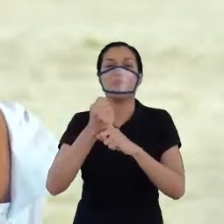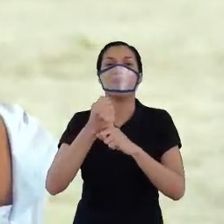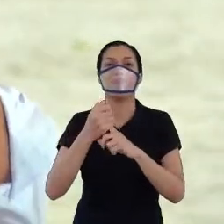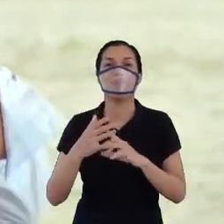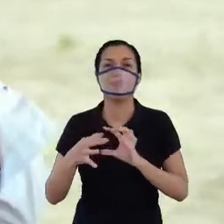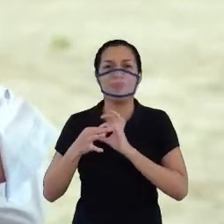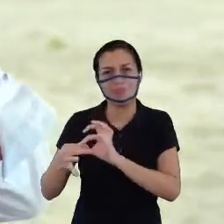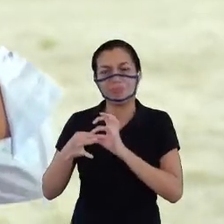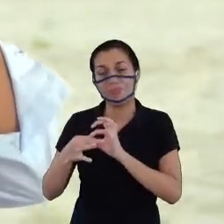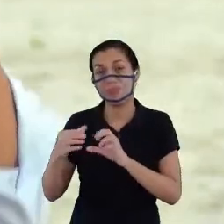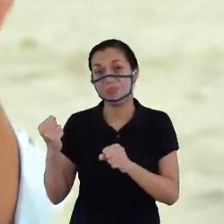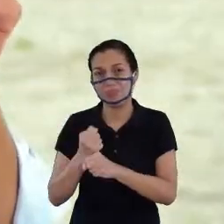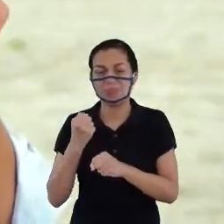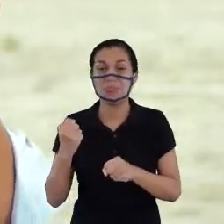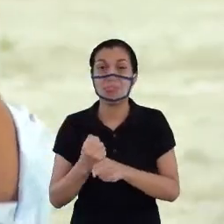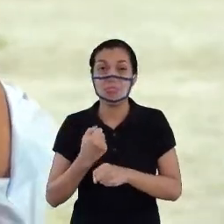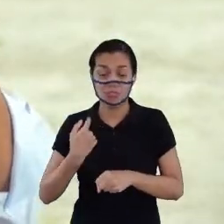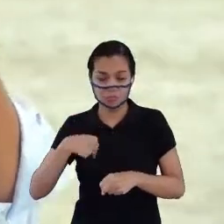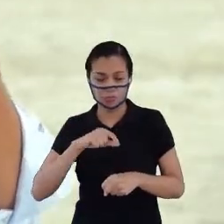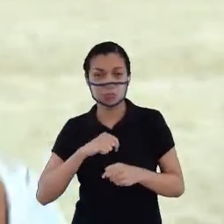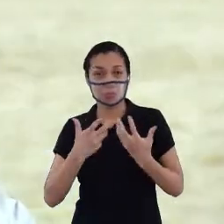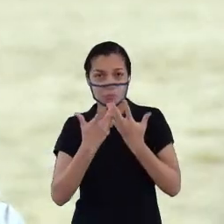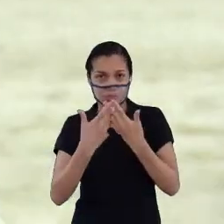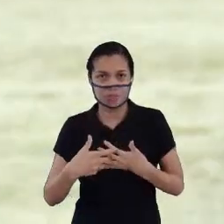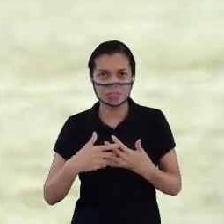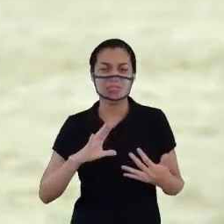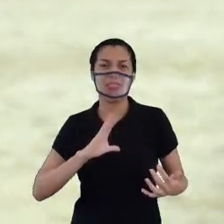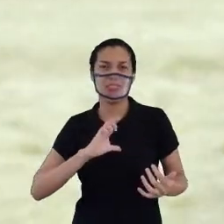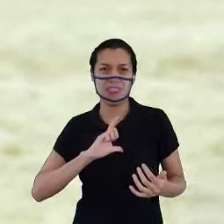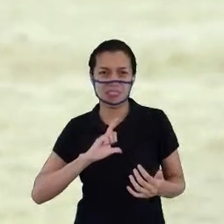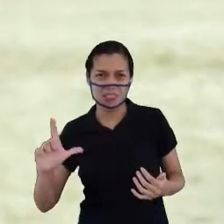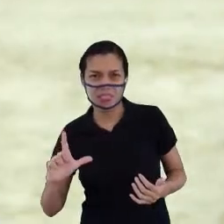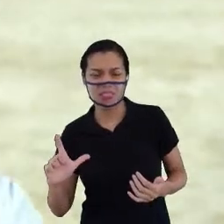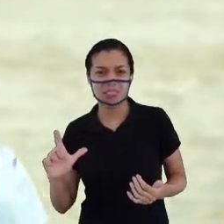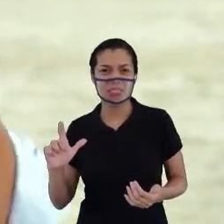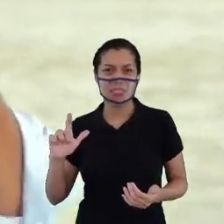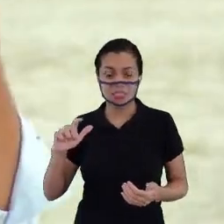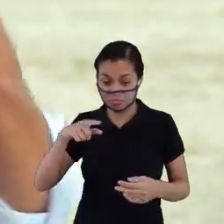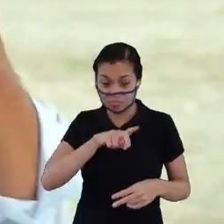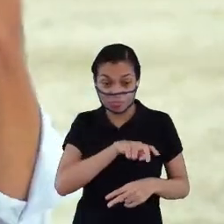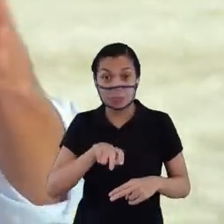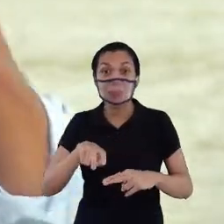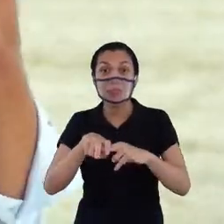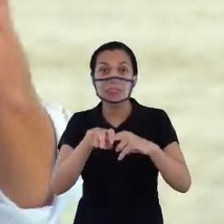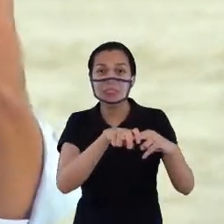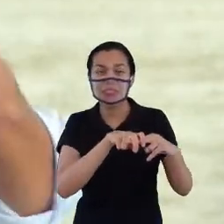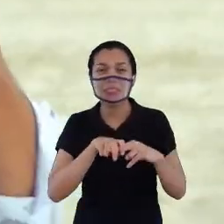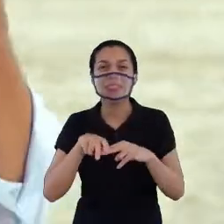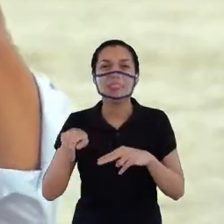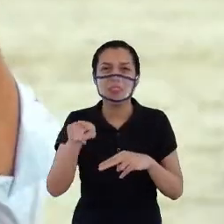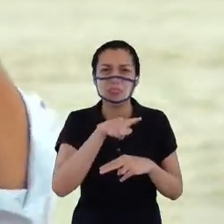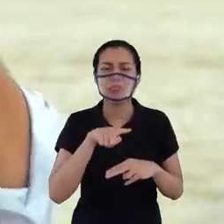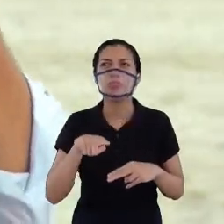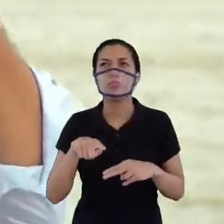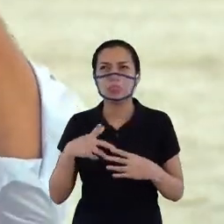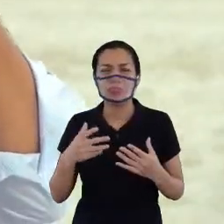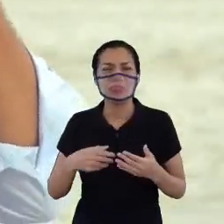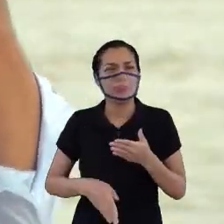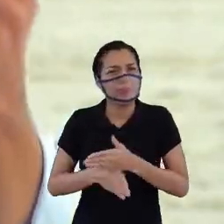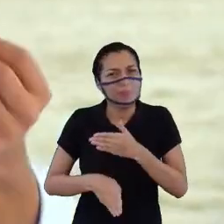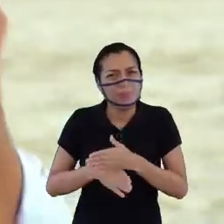parte es importante porque a nosotros como líderes y empresarios que estamos aquí sentados, nosotros tenemos que seguir cambiando y tenemos que